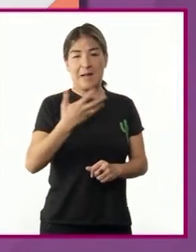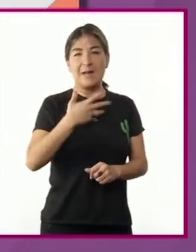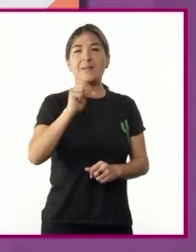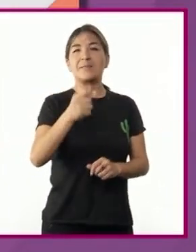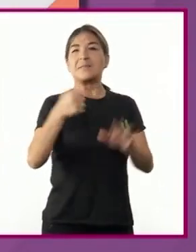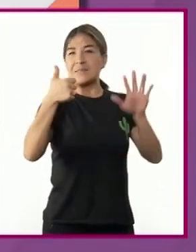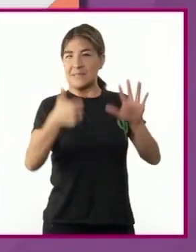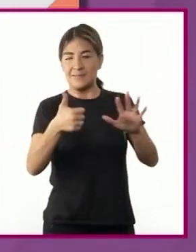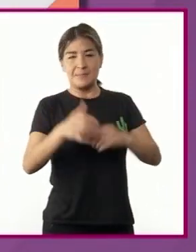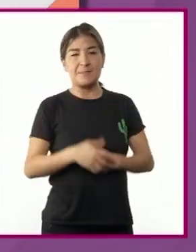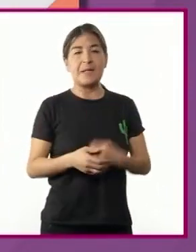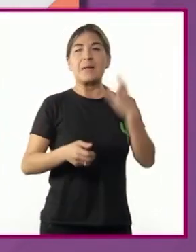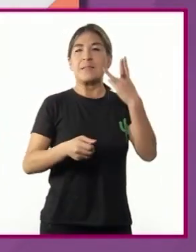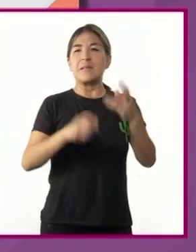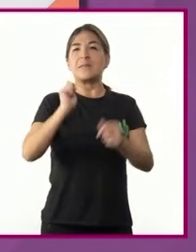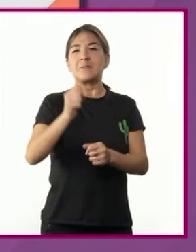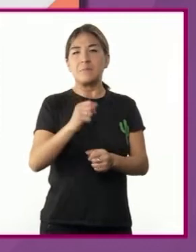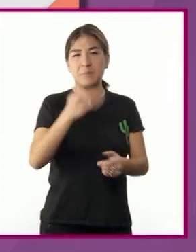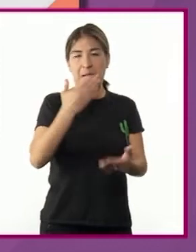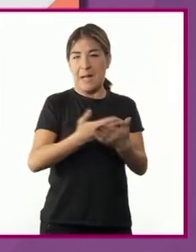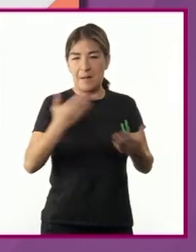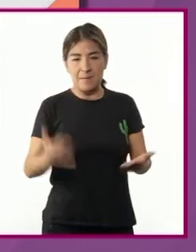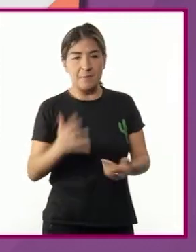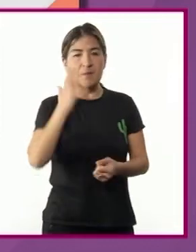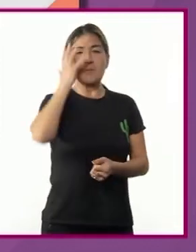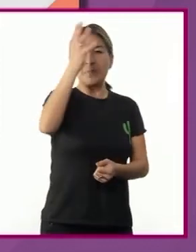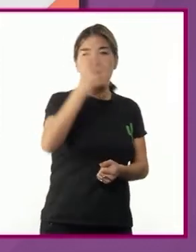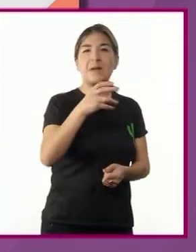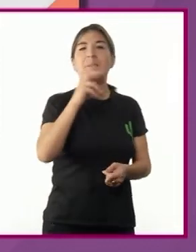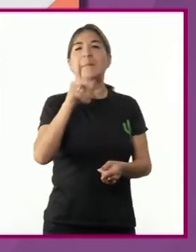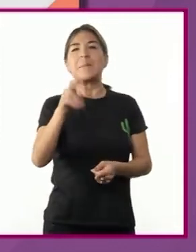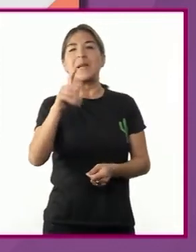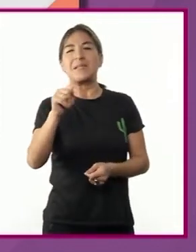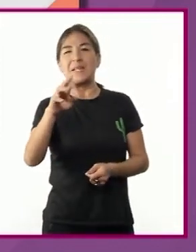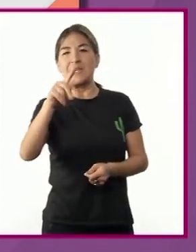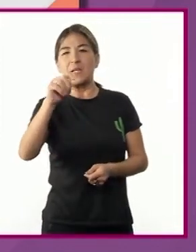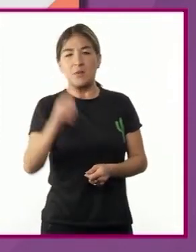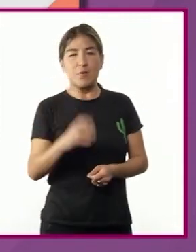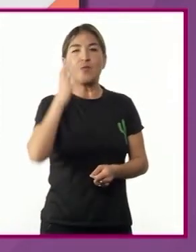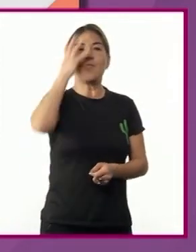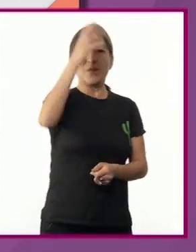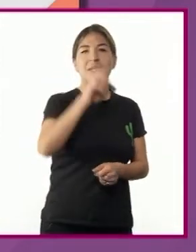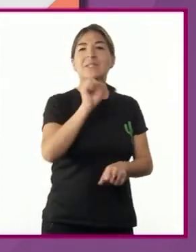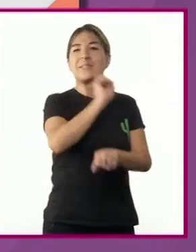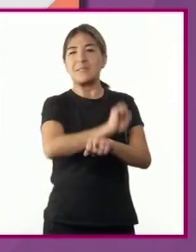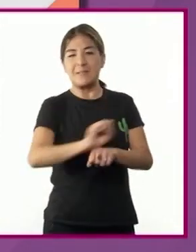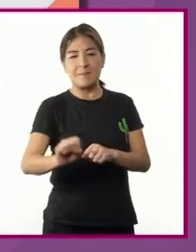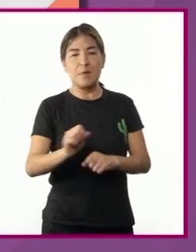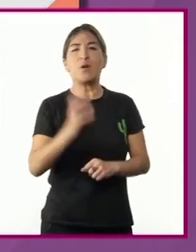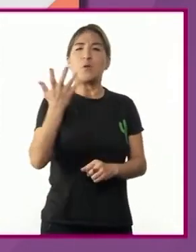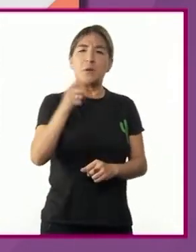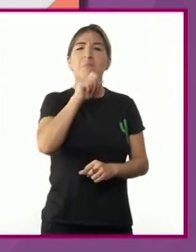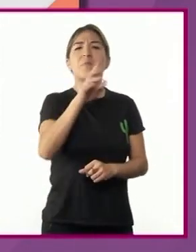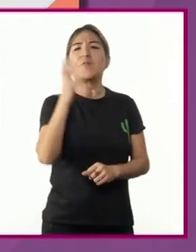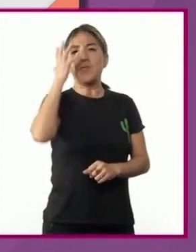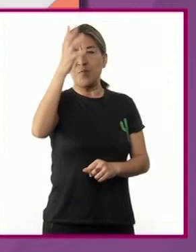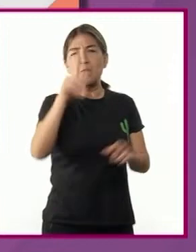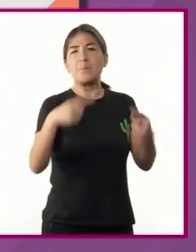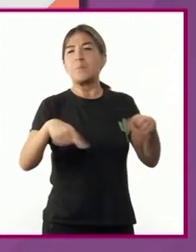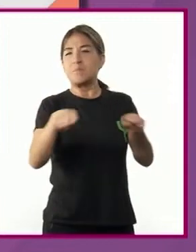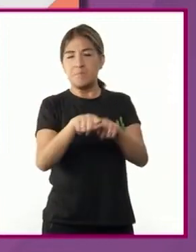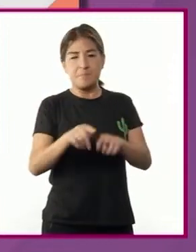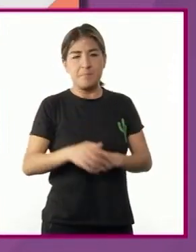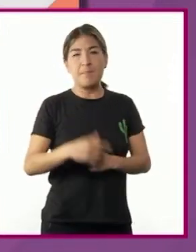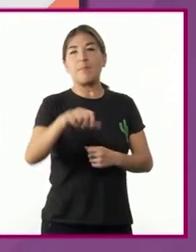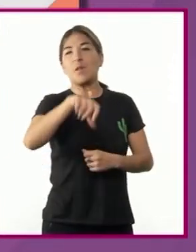son simples, presente, pretérito imperfecto, pretérito y futuro simple o futuro. Por su